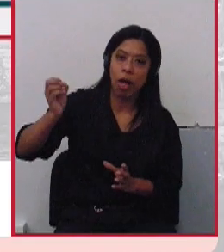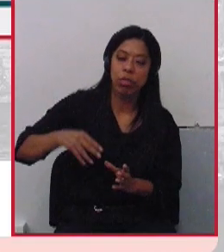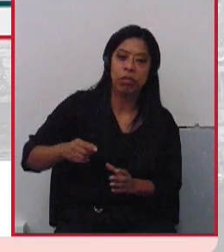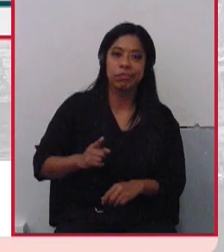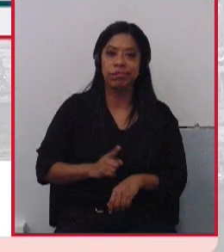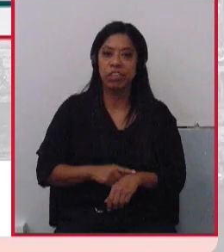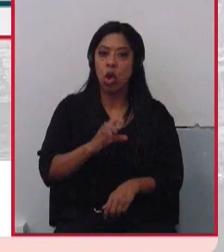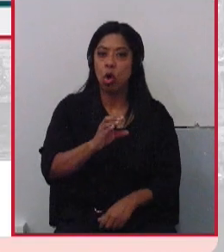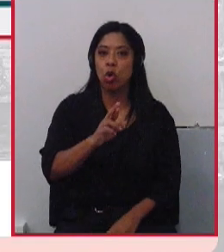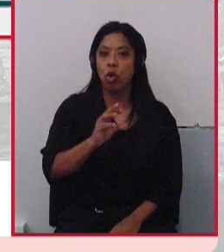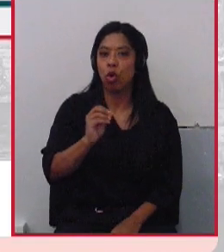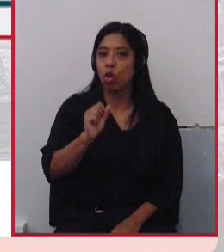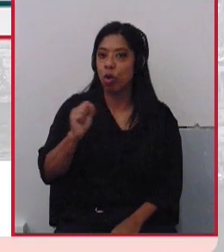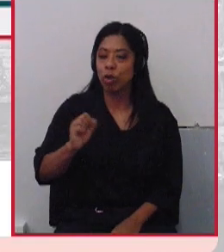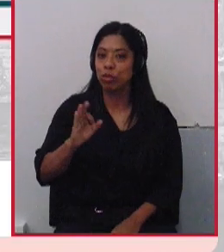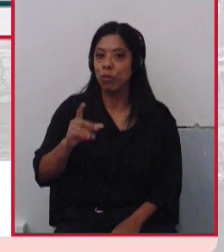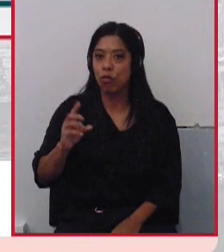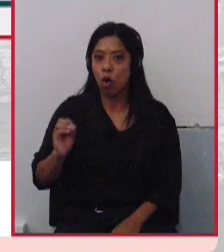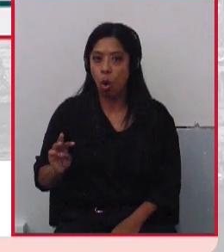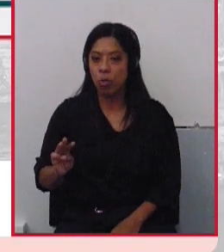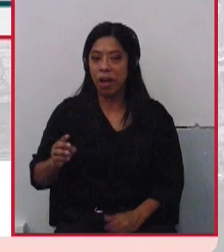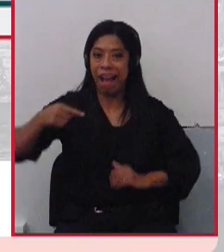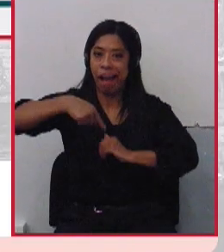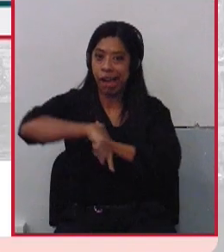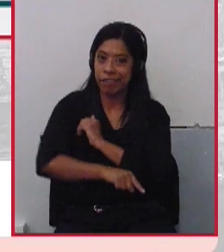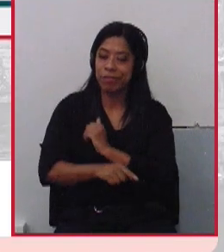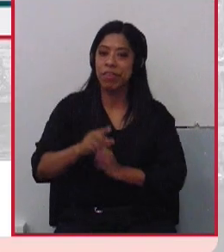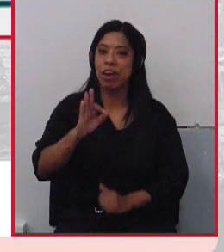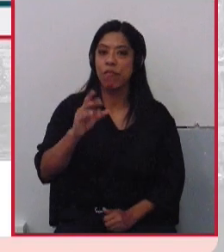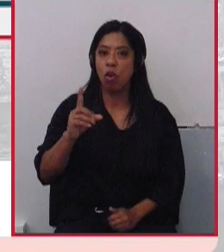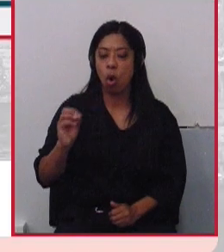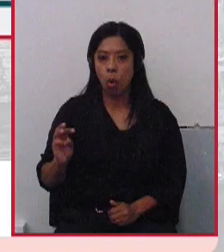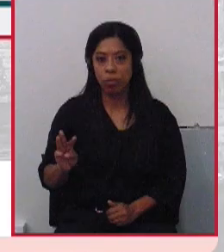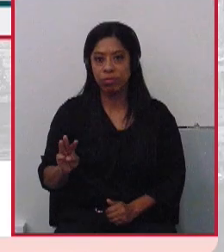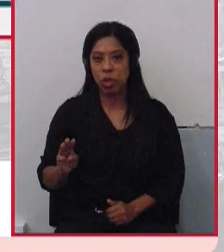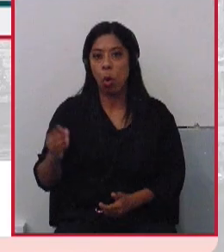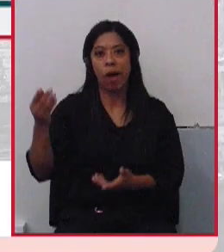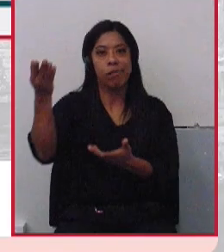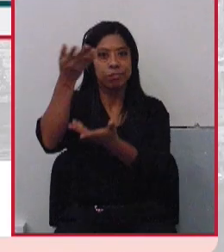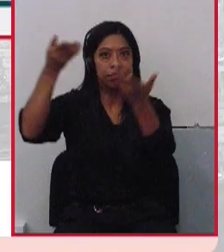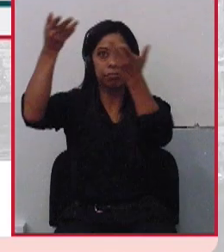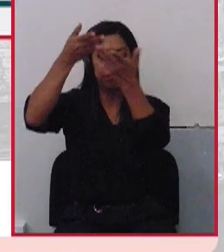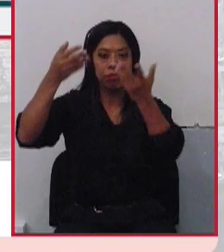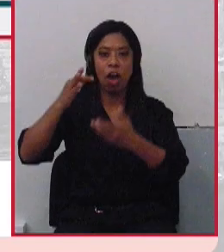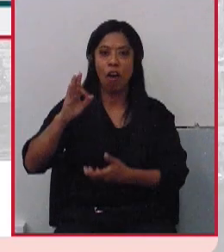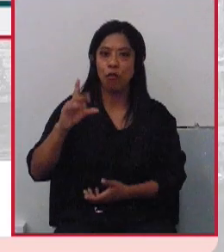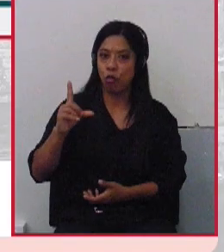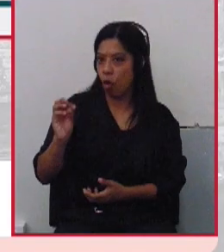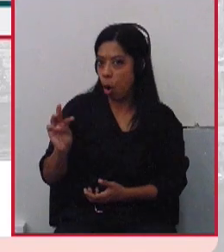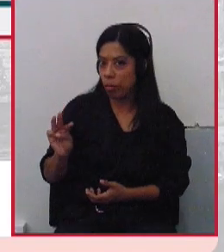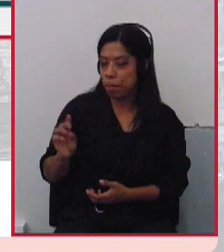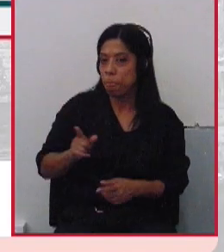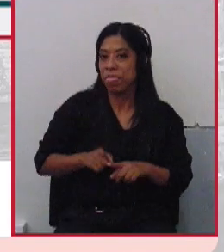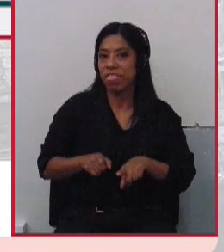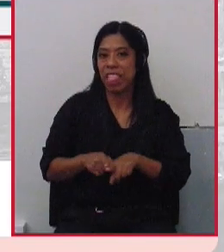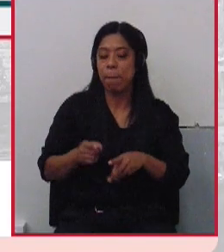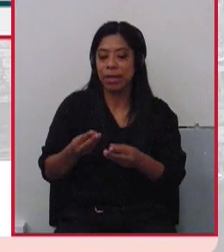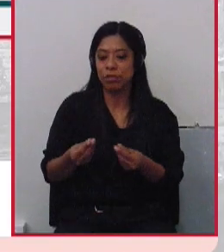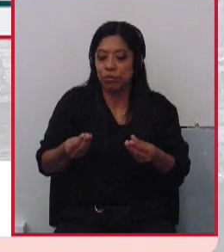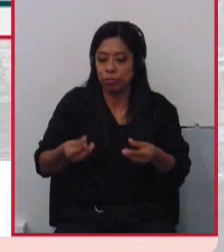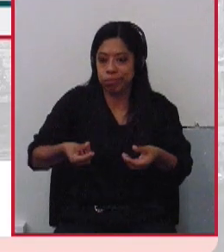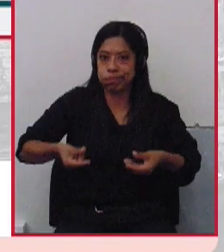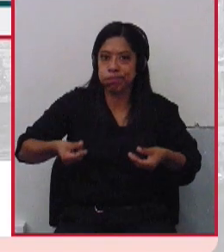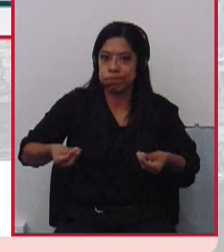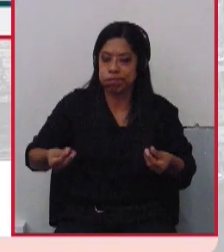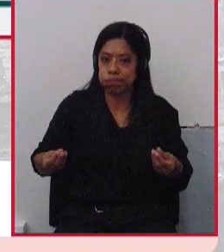los crossflow, el underflow, el alimento hacia el hydroflow, ¿no? Y el porcentaje de sólidos que también